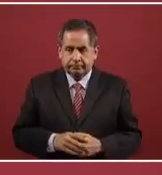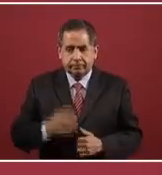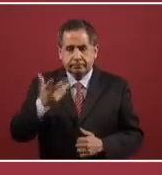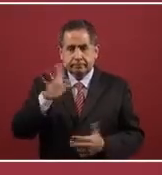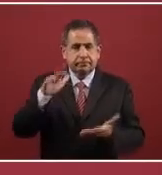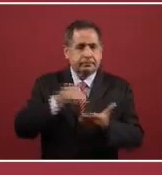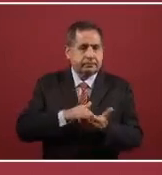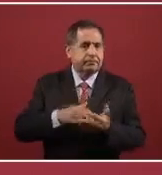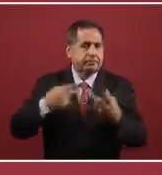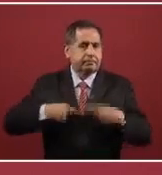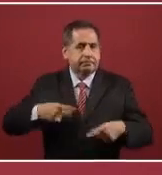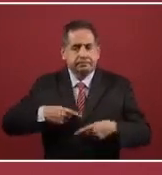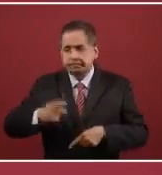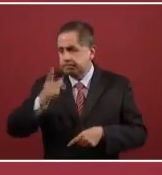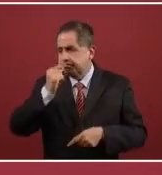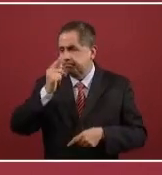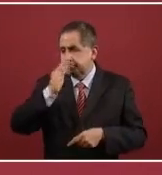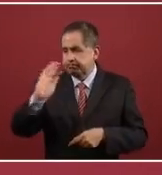10,000 elementos.